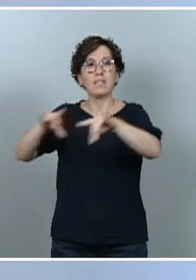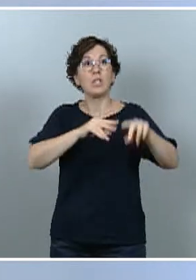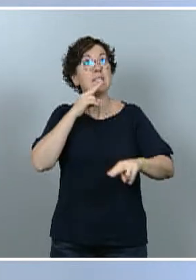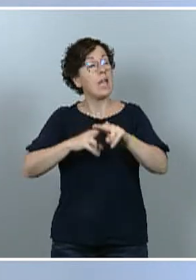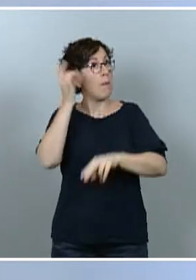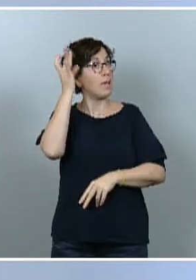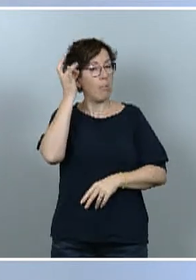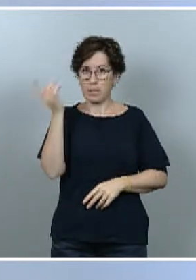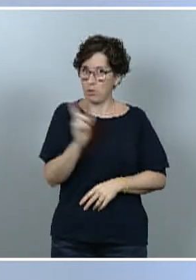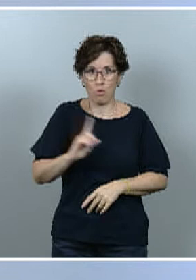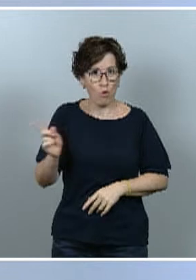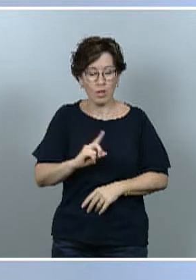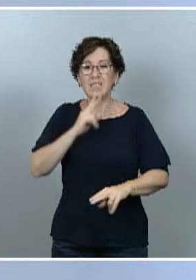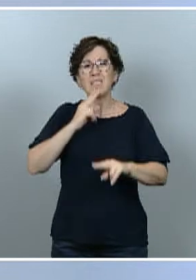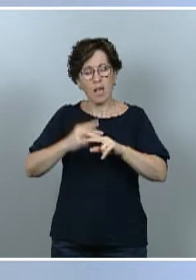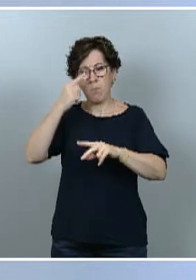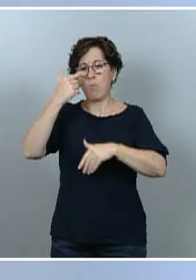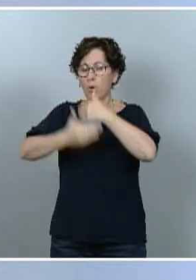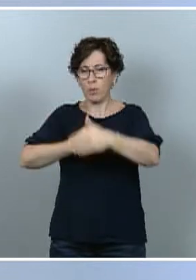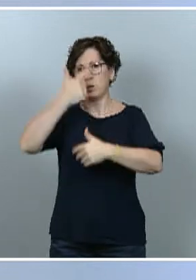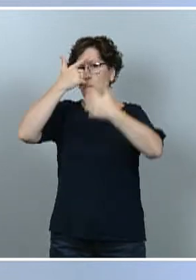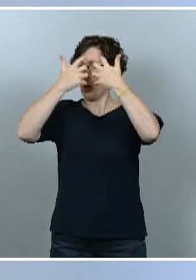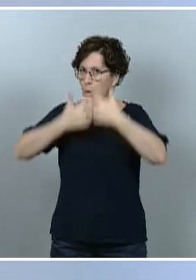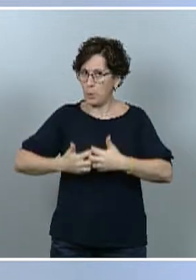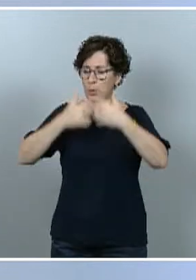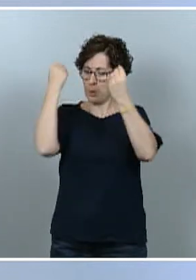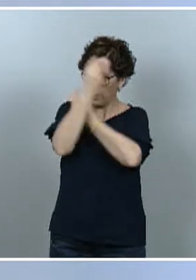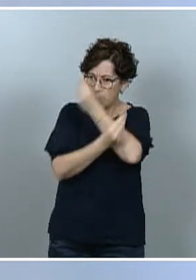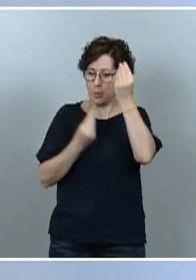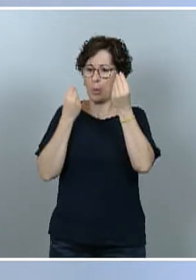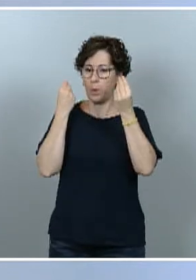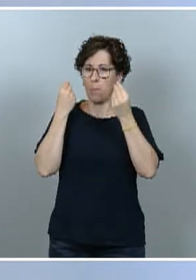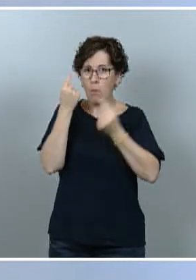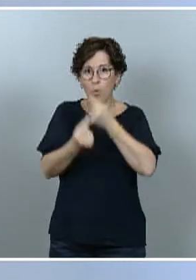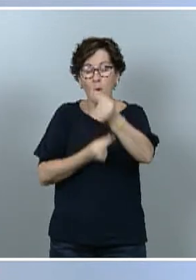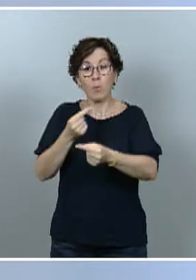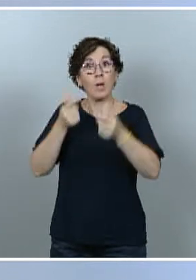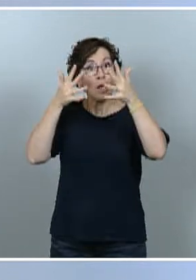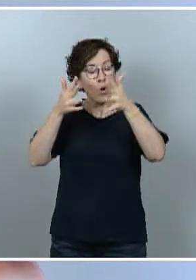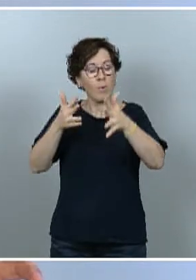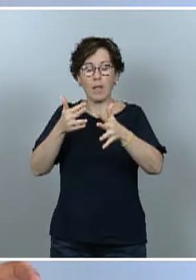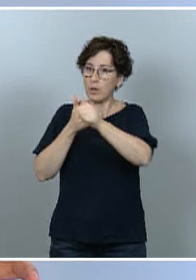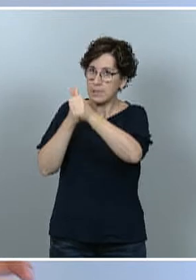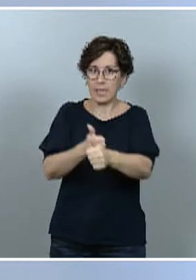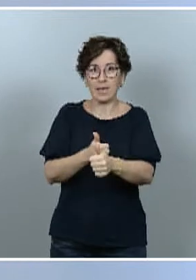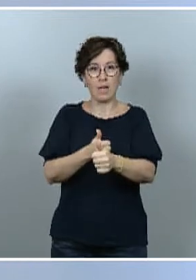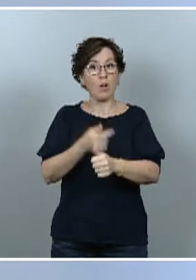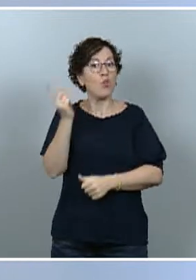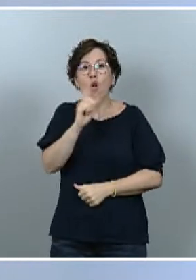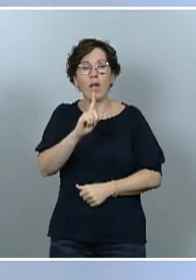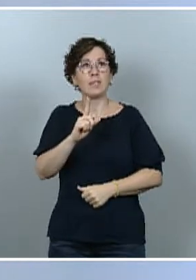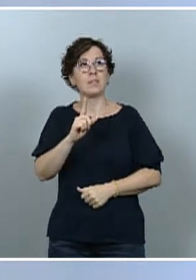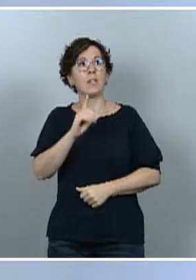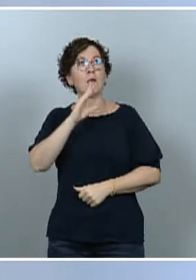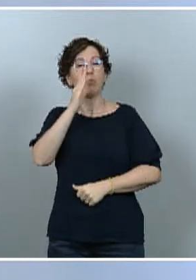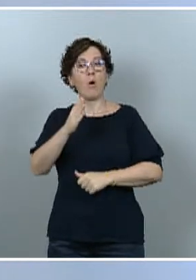un proceso pensado, gradual, y hay que seguir, insisto, estas recomendaciones. No es un capricho el poner una limitación a las reuniones sociales o el